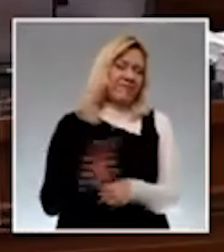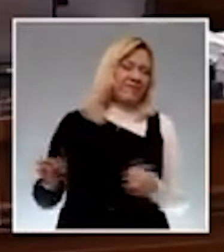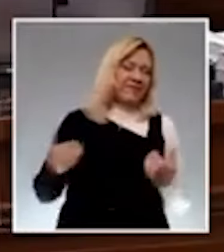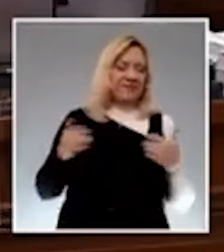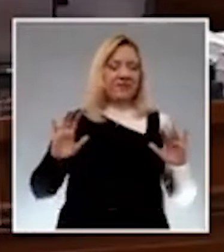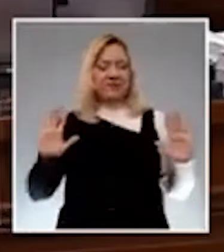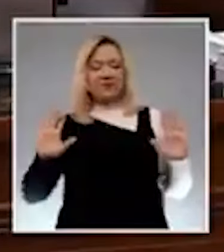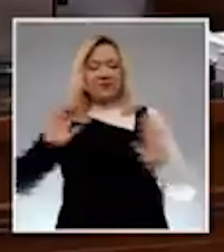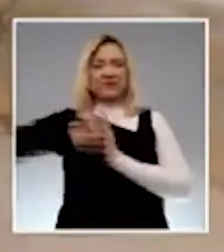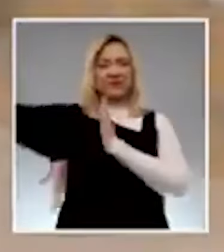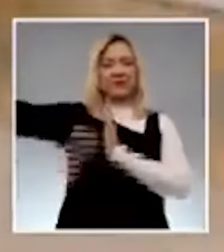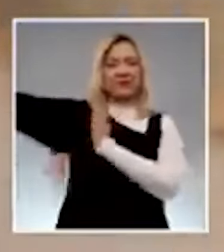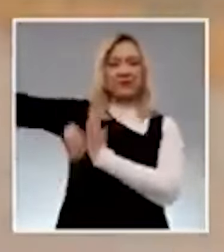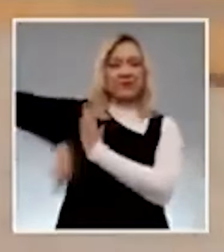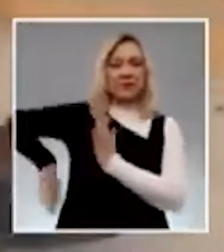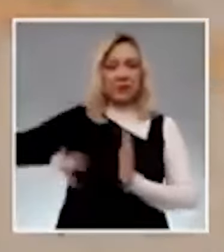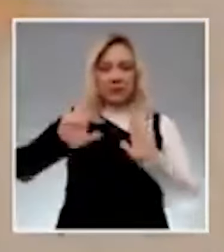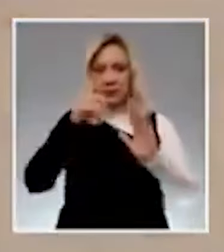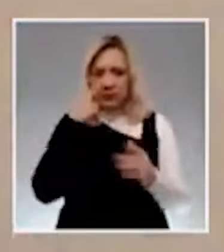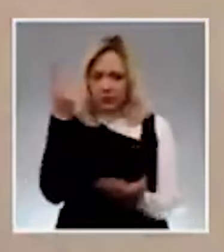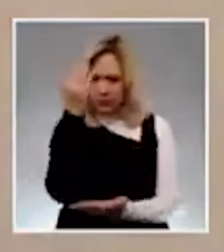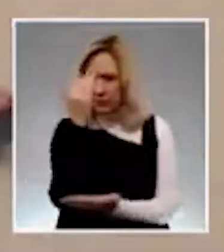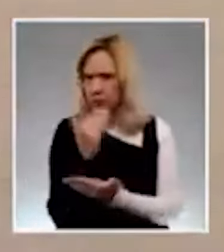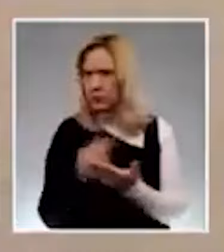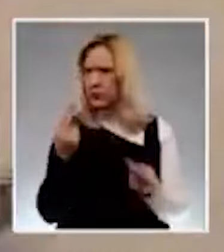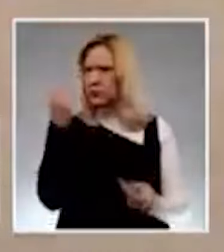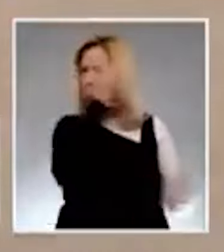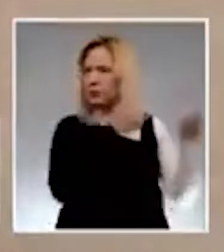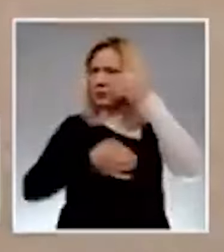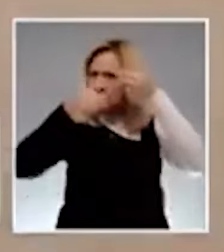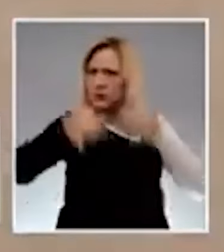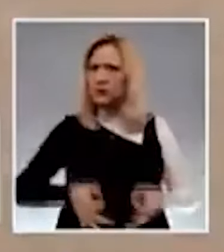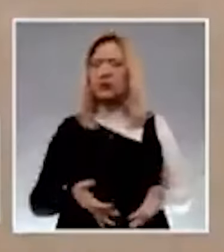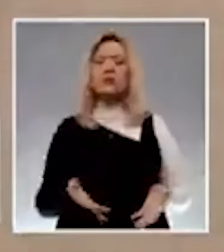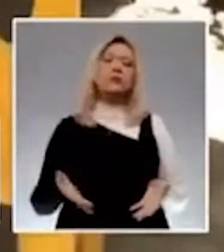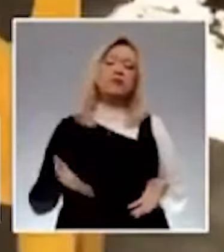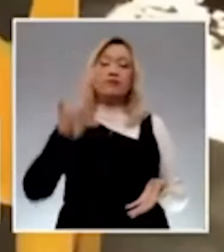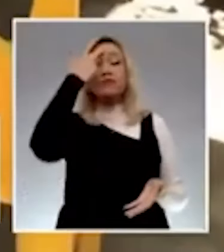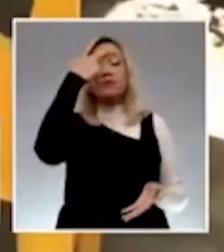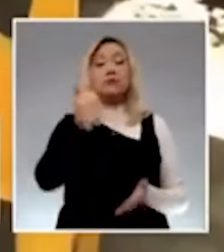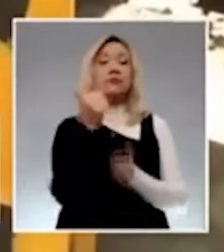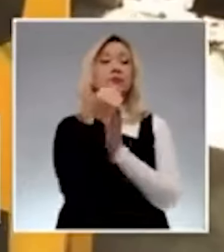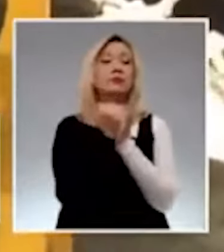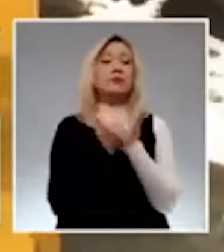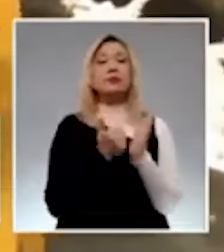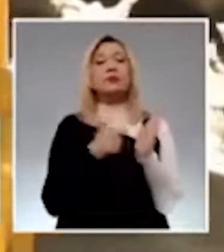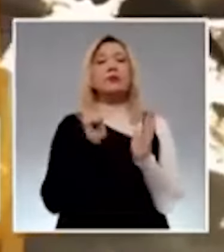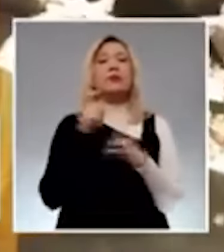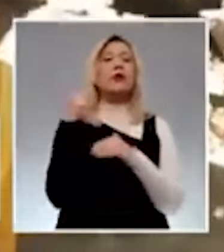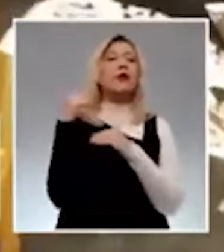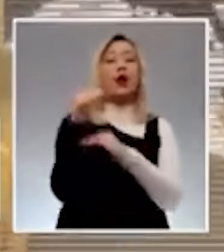los elementos de la consulta. De la ley impugnada, el Pleno declaró inválidas disposiciones que limitaban a solo